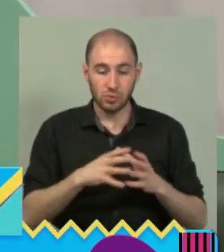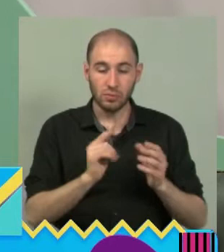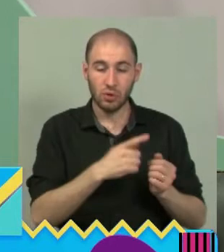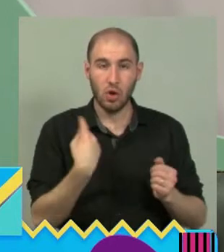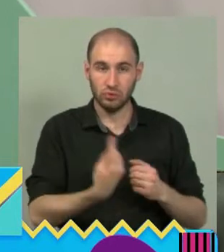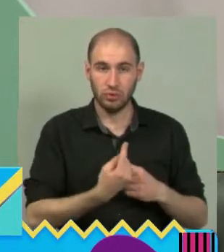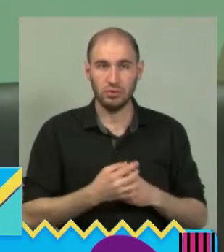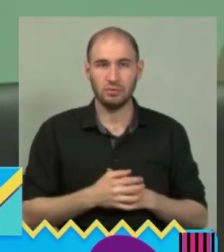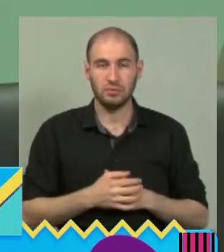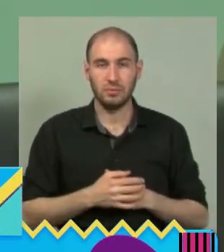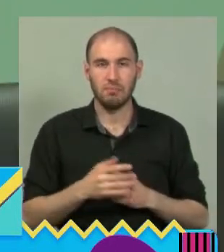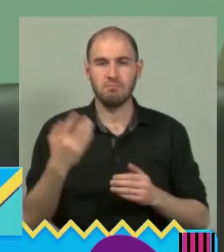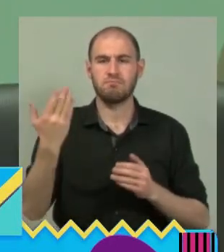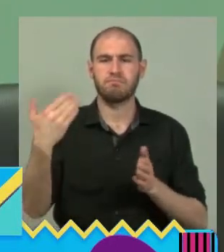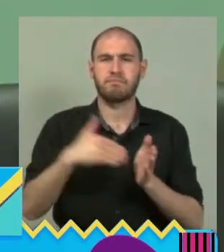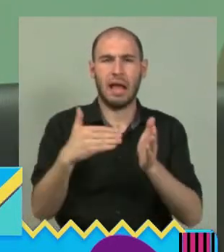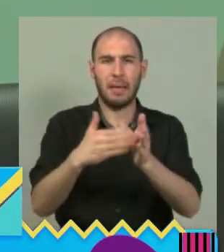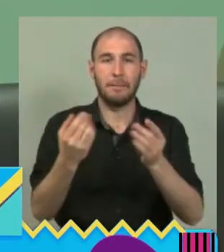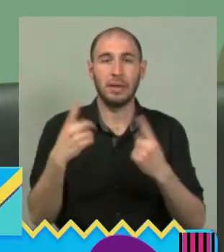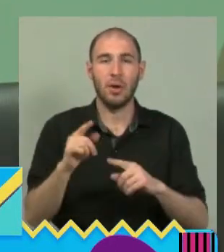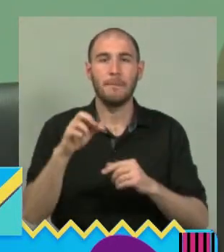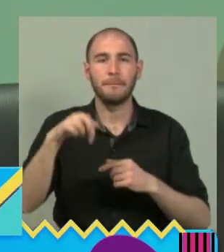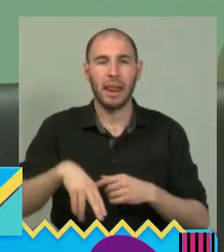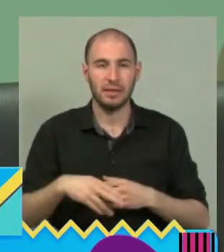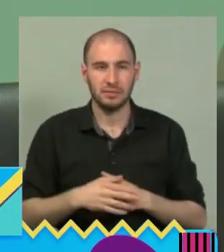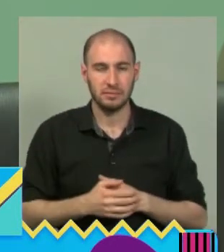nosotros condicionados, pero por políticas